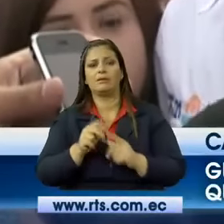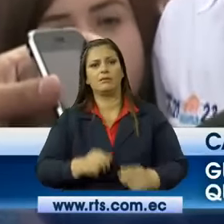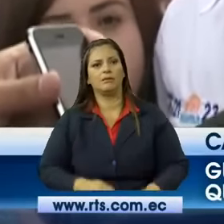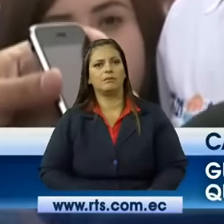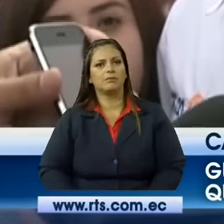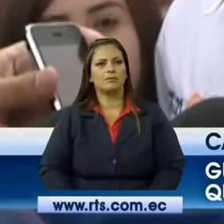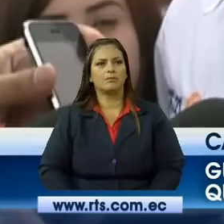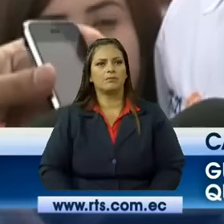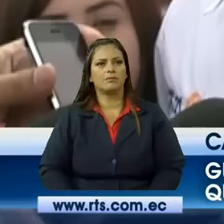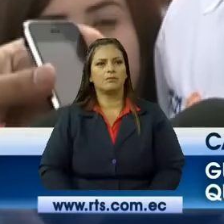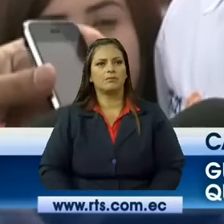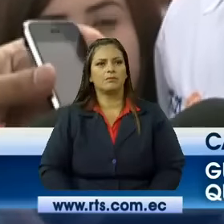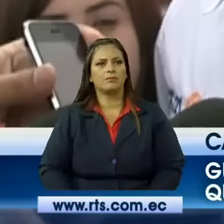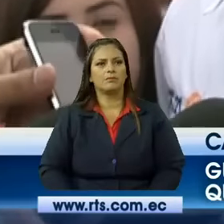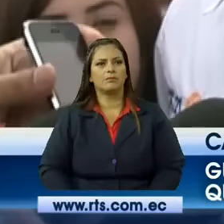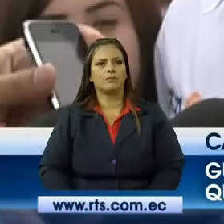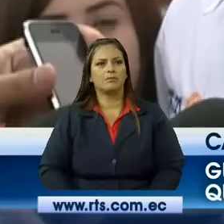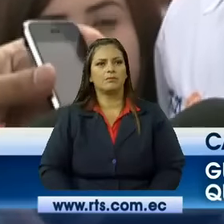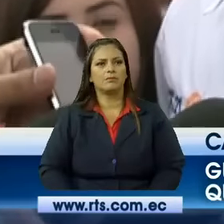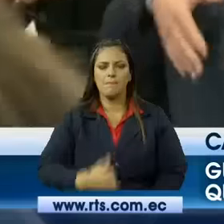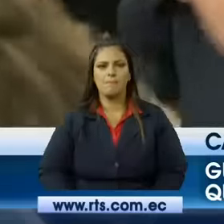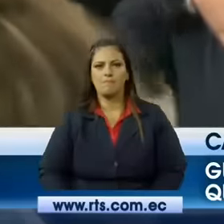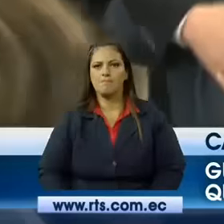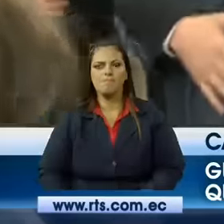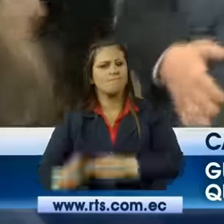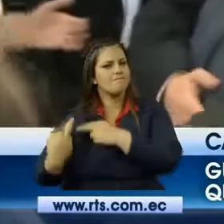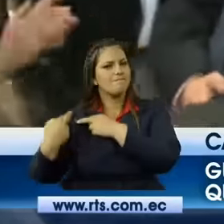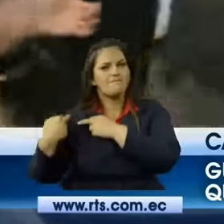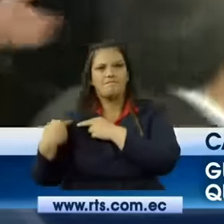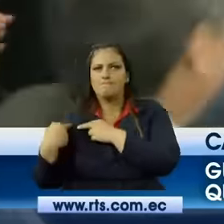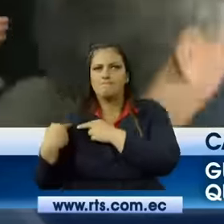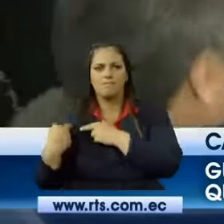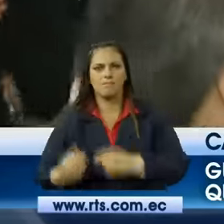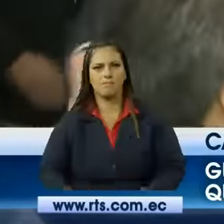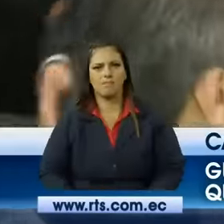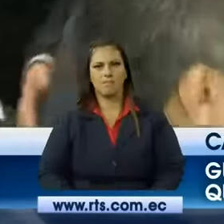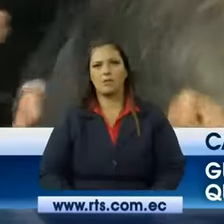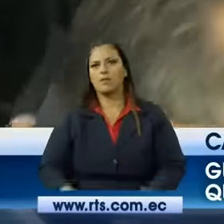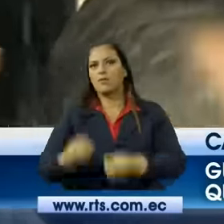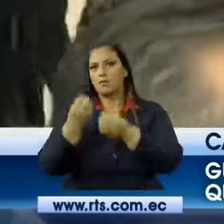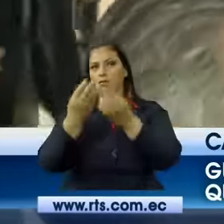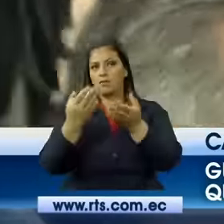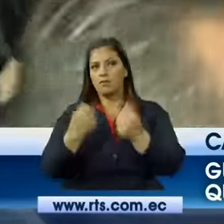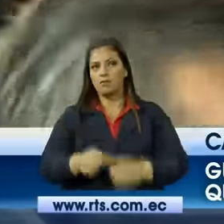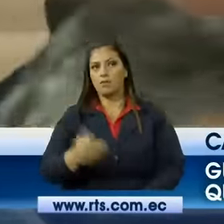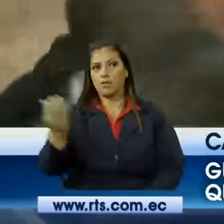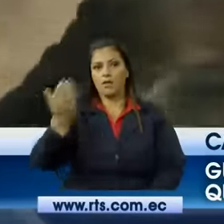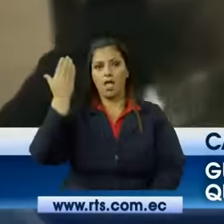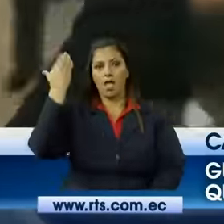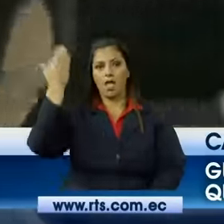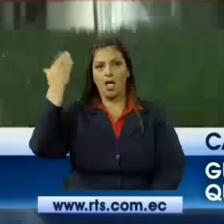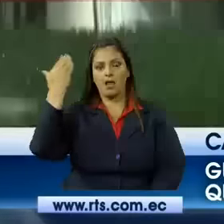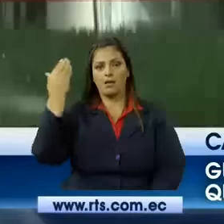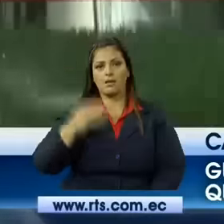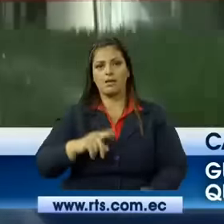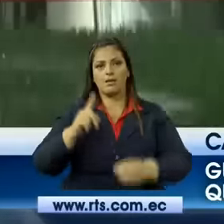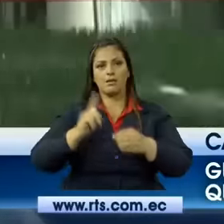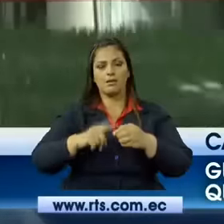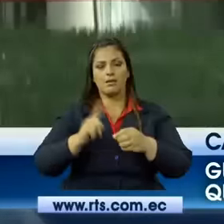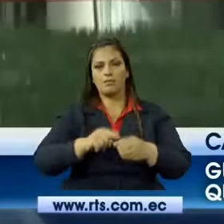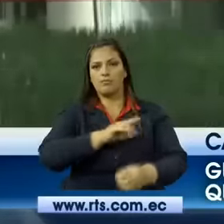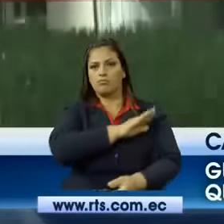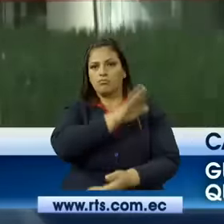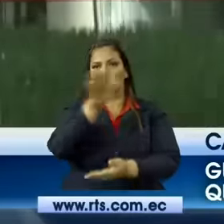actitud irresponsable. Sobre el viaje del alcalde de Quito, Mauricio Rodas, a Washington para investigar el escándalo de corrupción de Odebrecht,